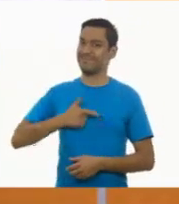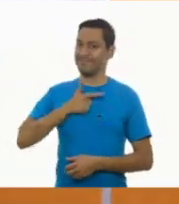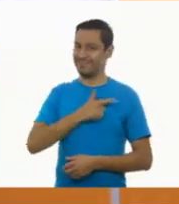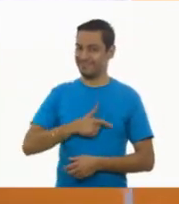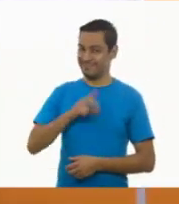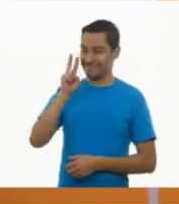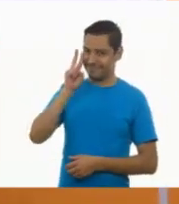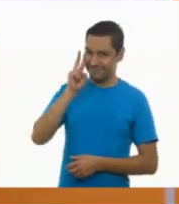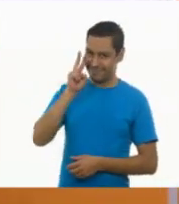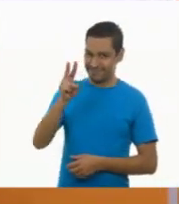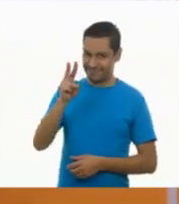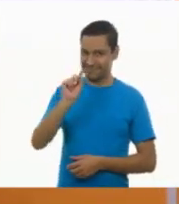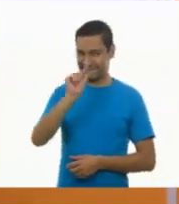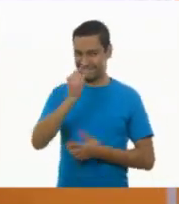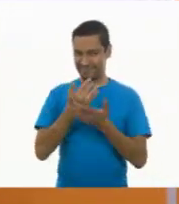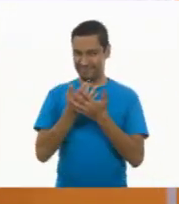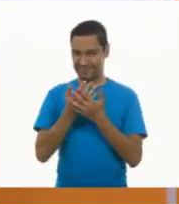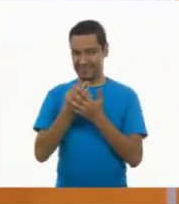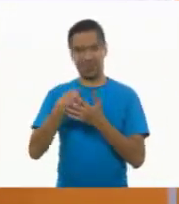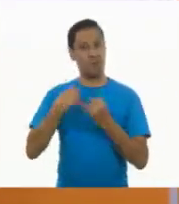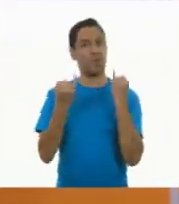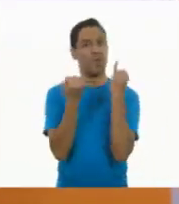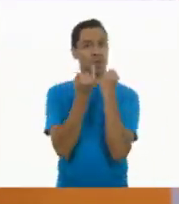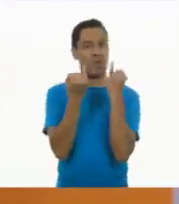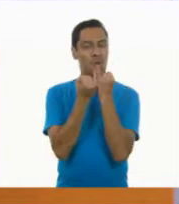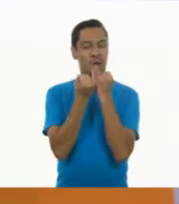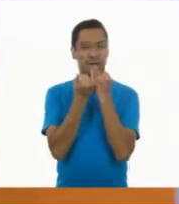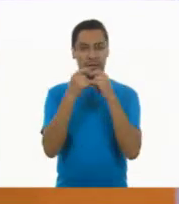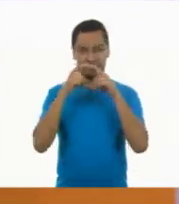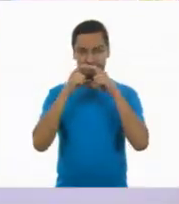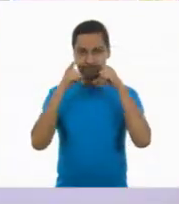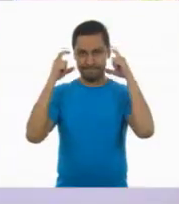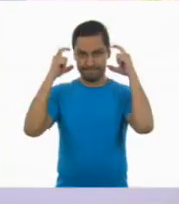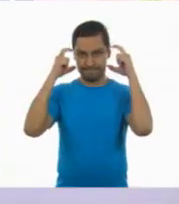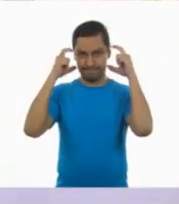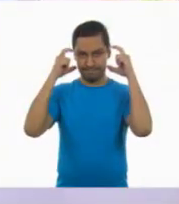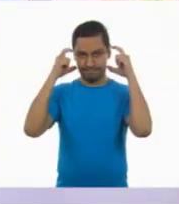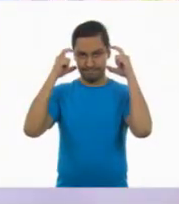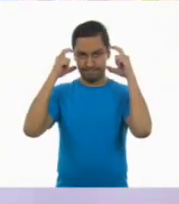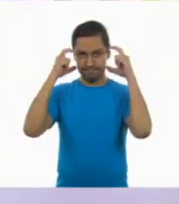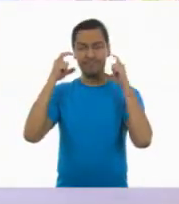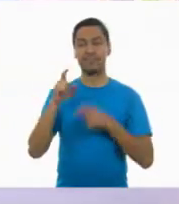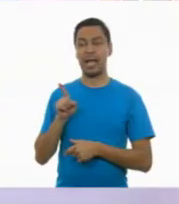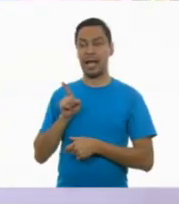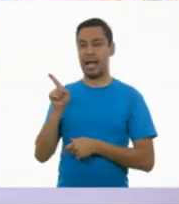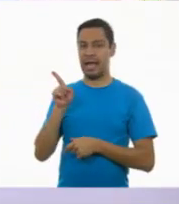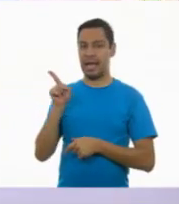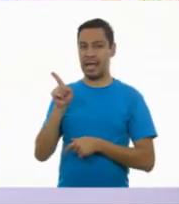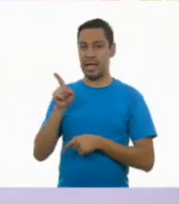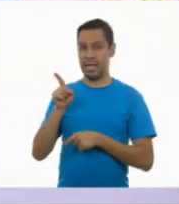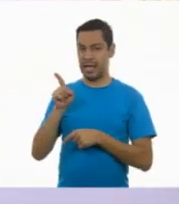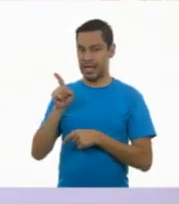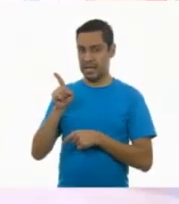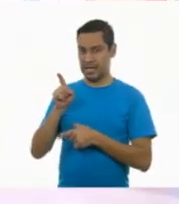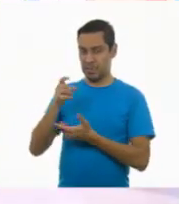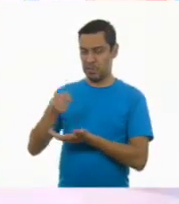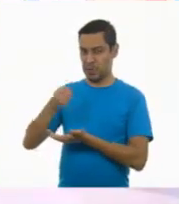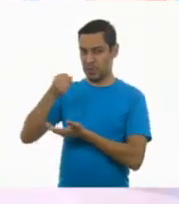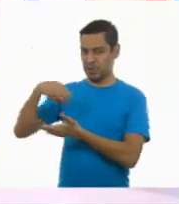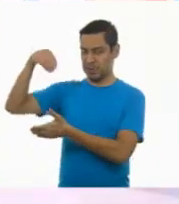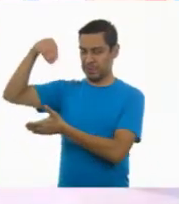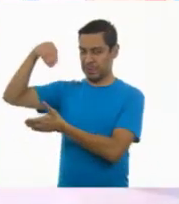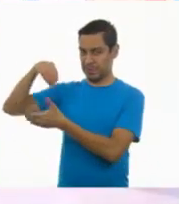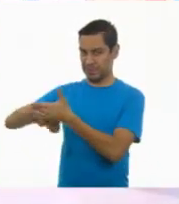pero permítame un momento, me voy a retirar el cubrebocas. ¡Cierto! ¡Sí! Y lo voy a guardar. ¡Hacemos el saludo de corazón! ¡Ah, es